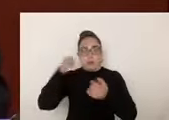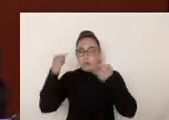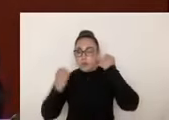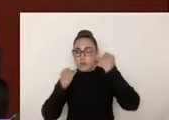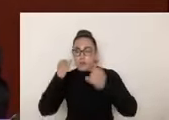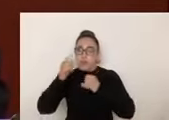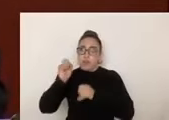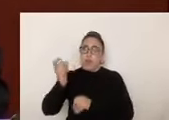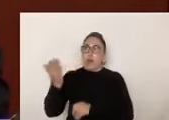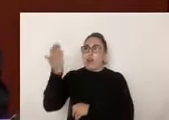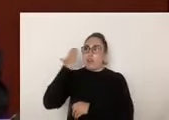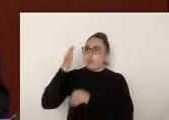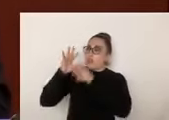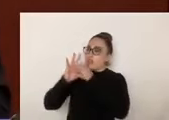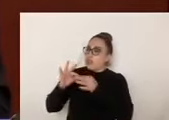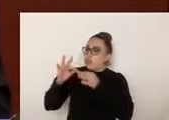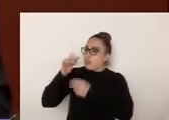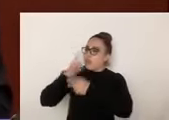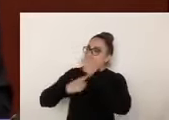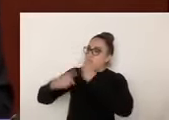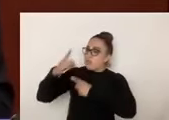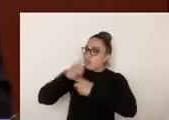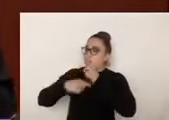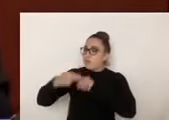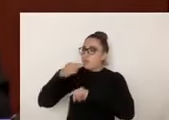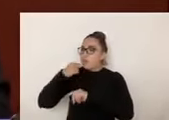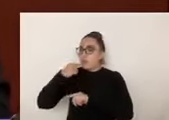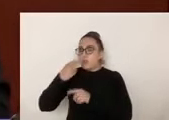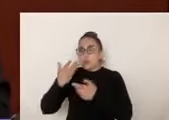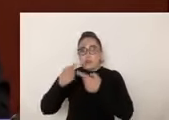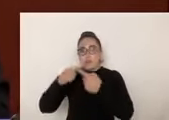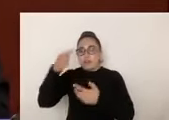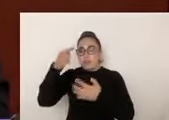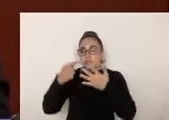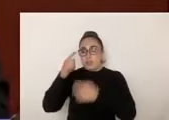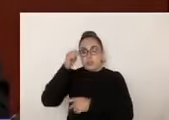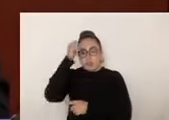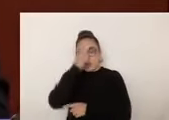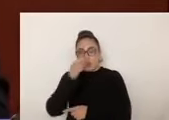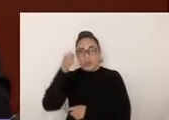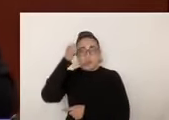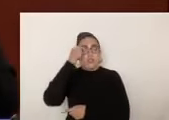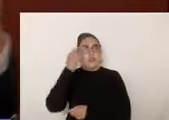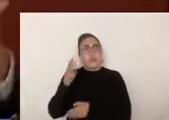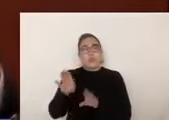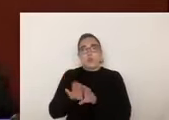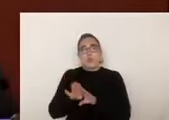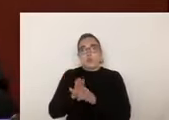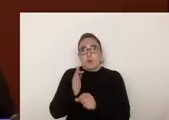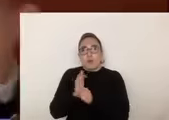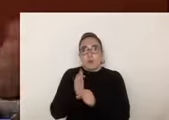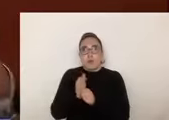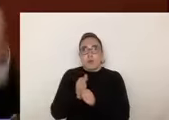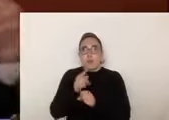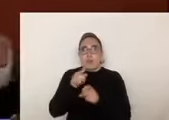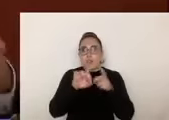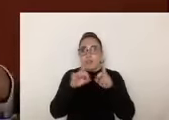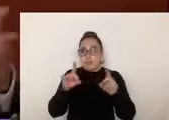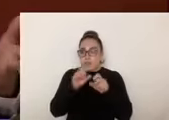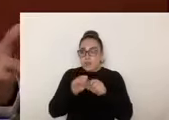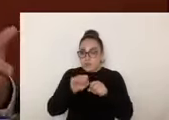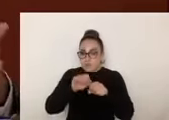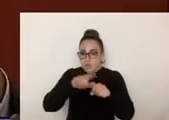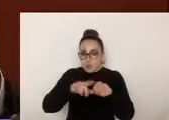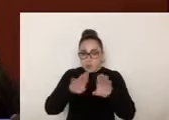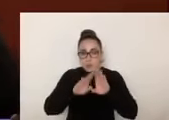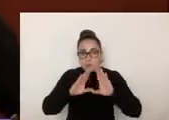explicado en las teorías, bueno, ahora del desarrollo social y previamente de la asociación